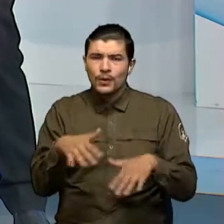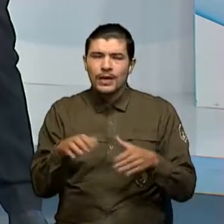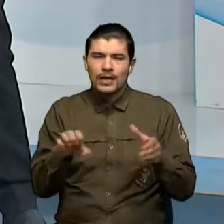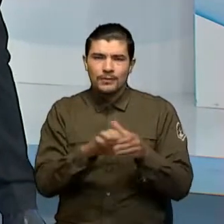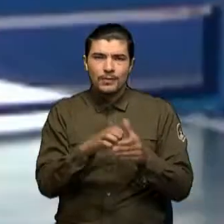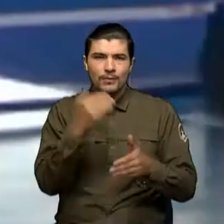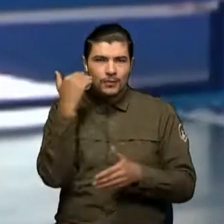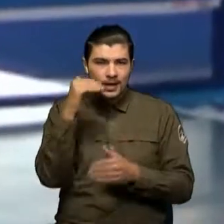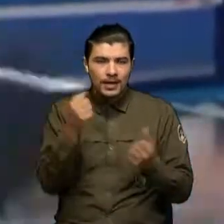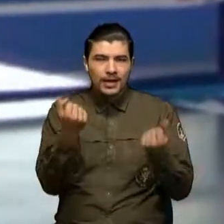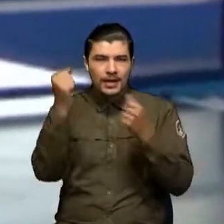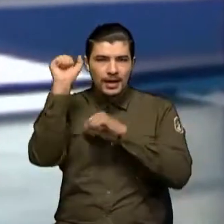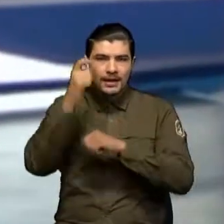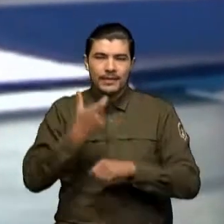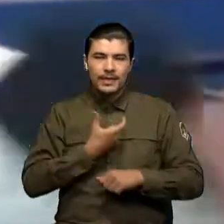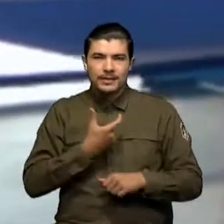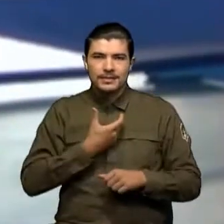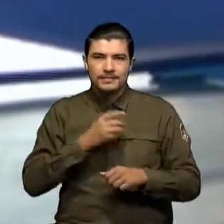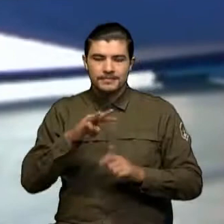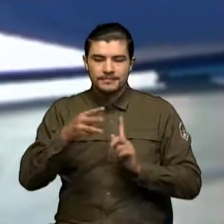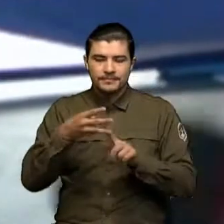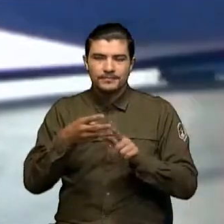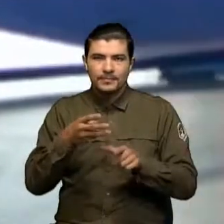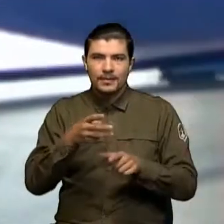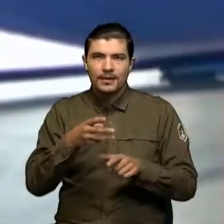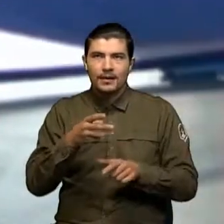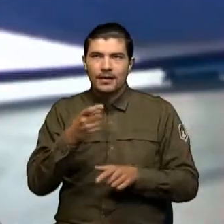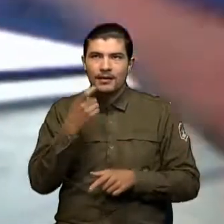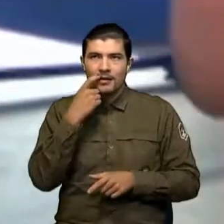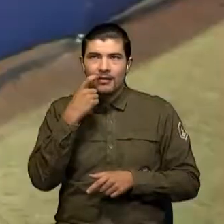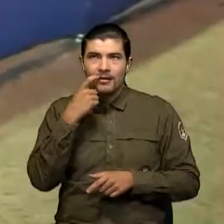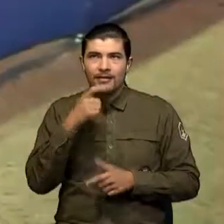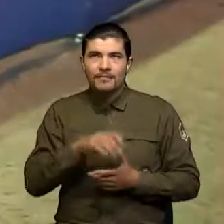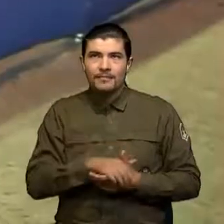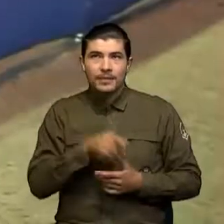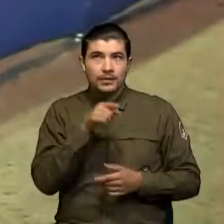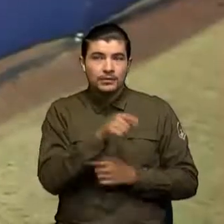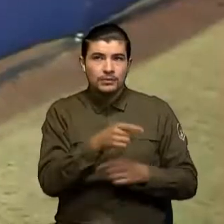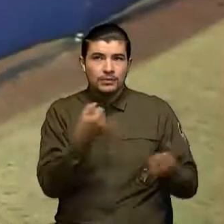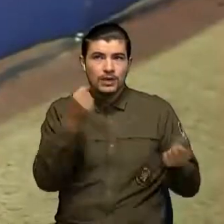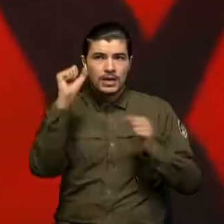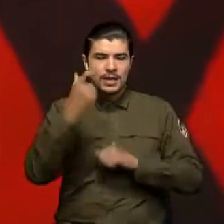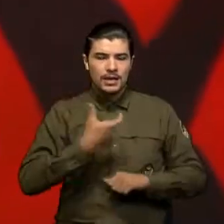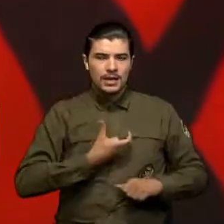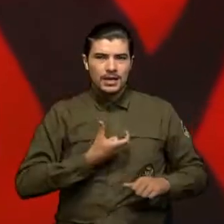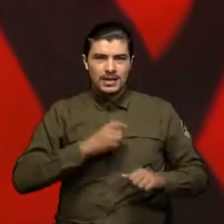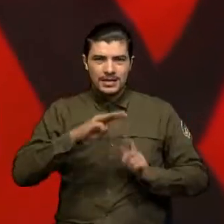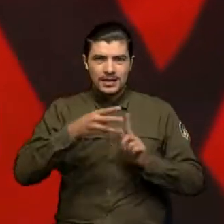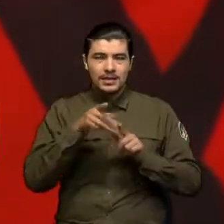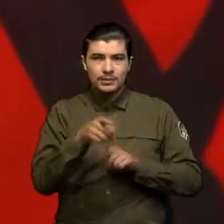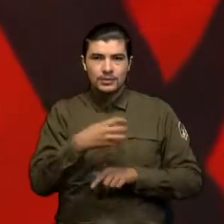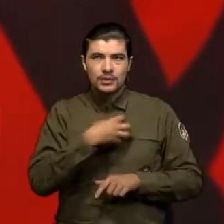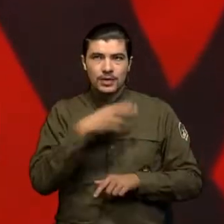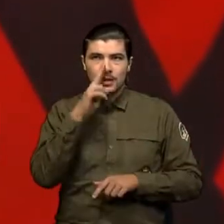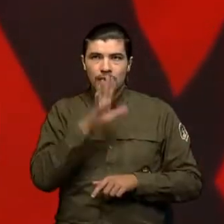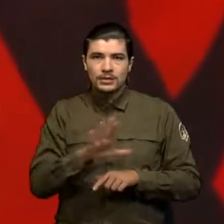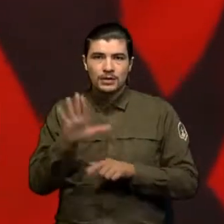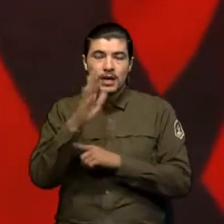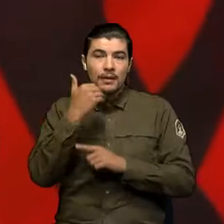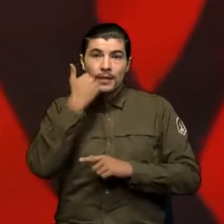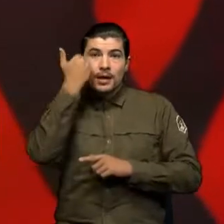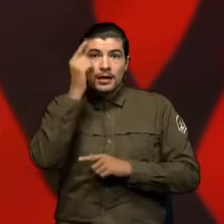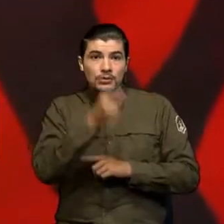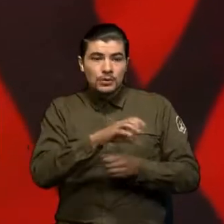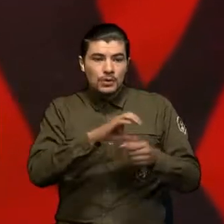bronce la liga de tenis de mesa de norte de santander o tuvo medalla de bronce en el torneo nacional de mayores que se